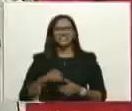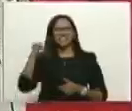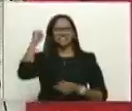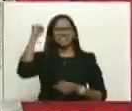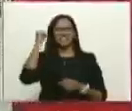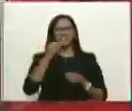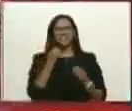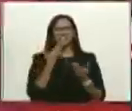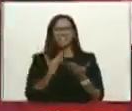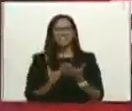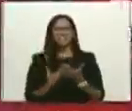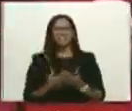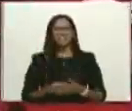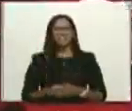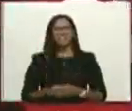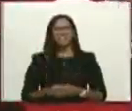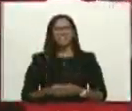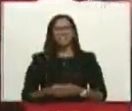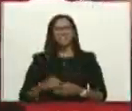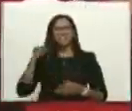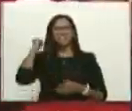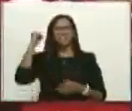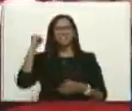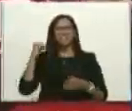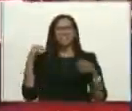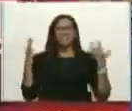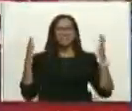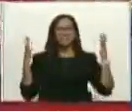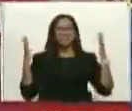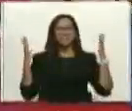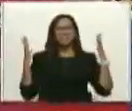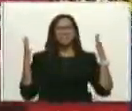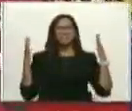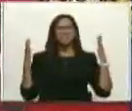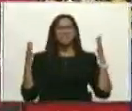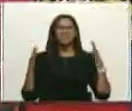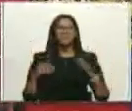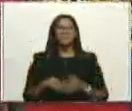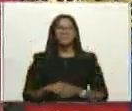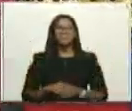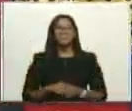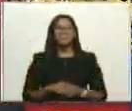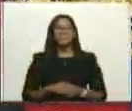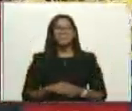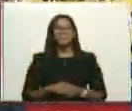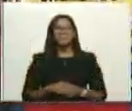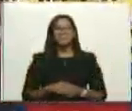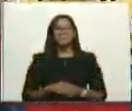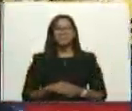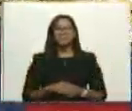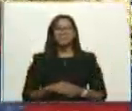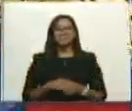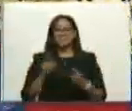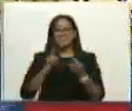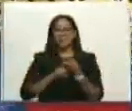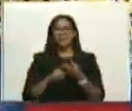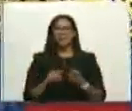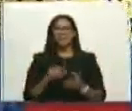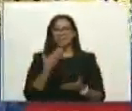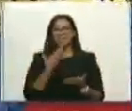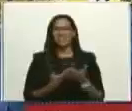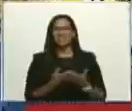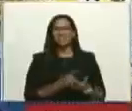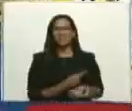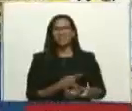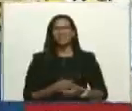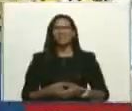¡Venceremos! Muchas gracias. ¡Venceremos! No, esto es la de Cecilia, la semana.